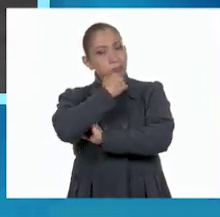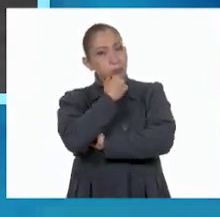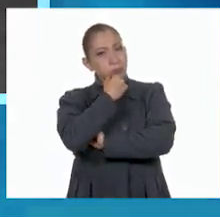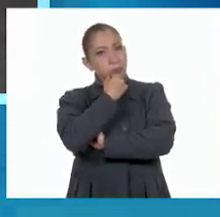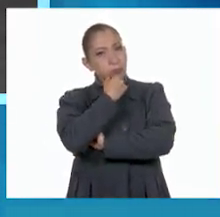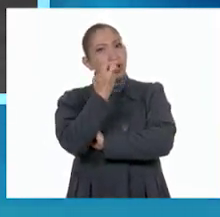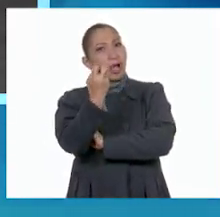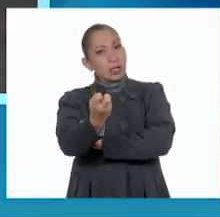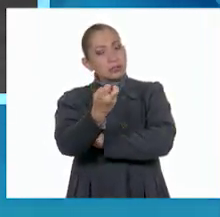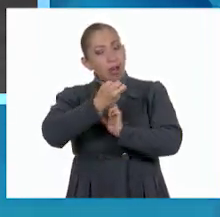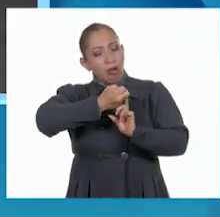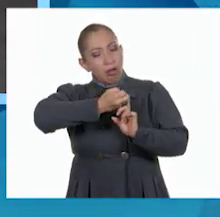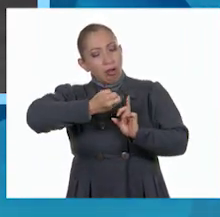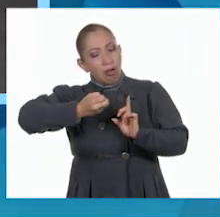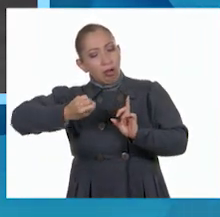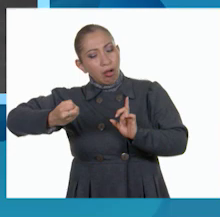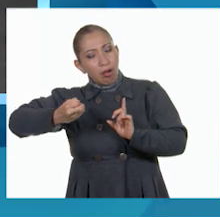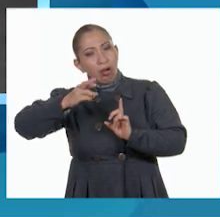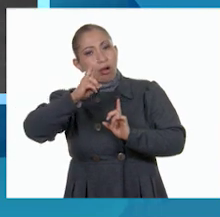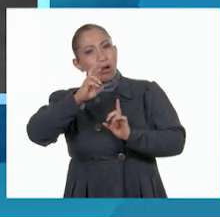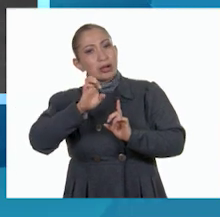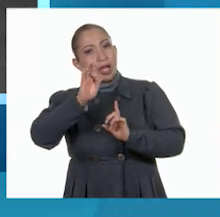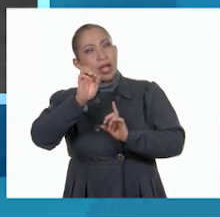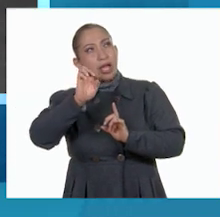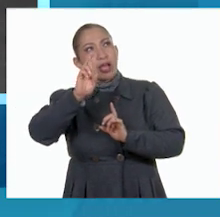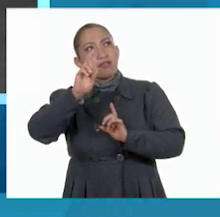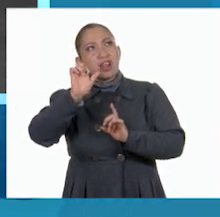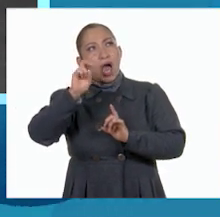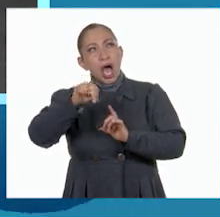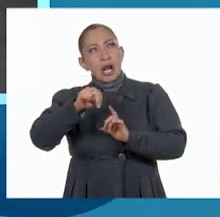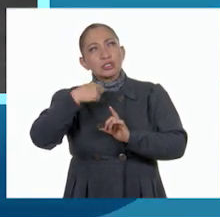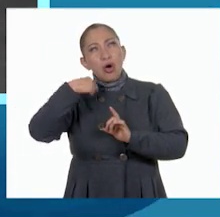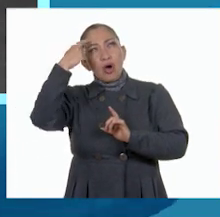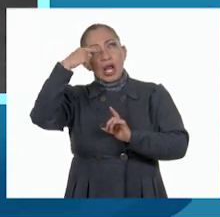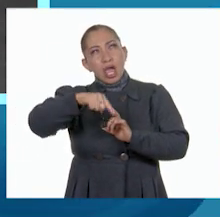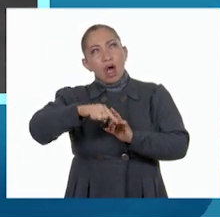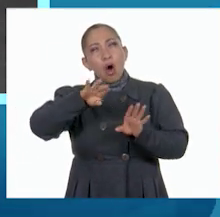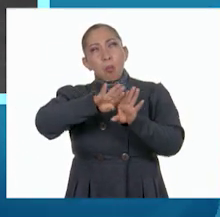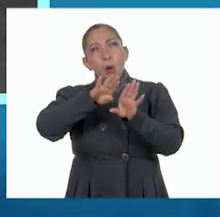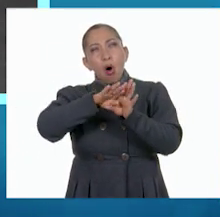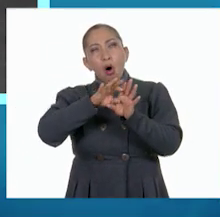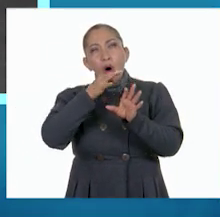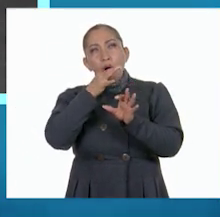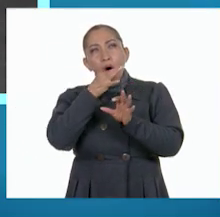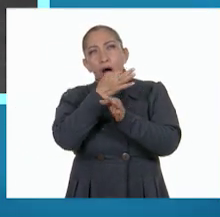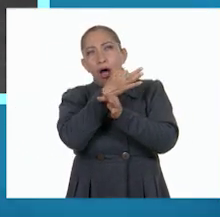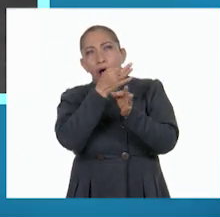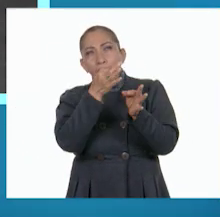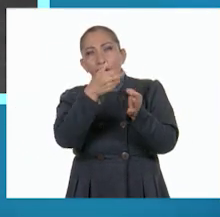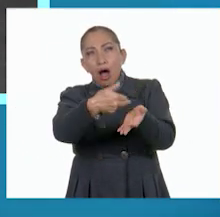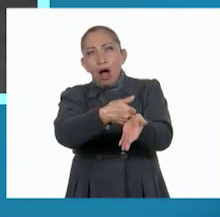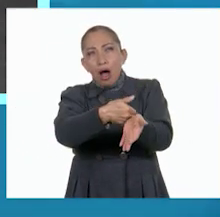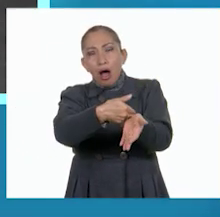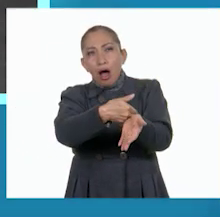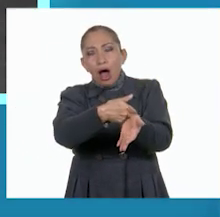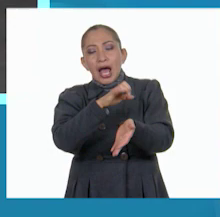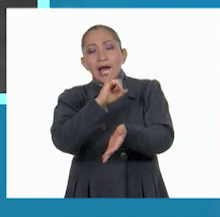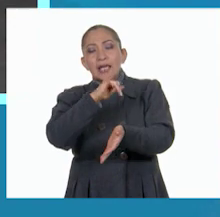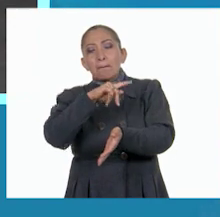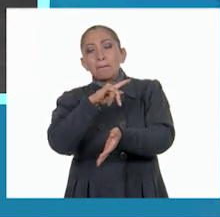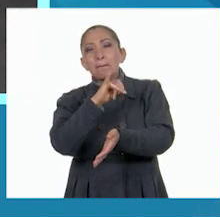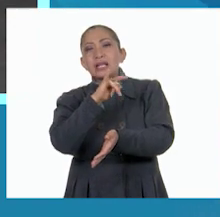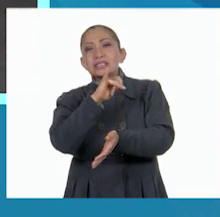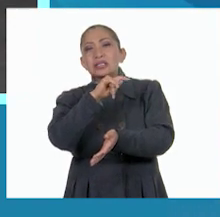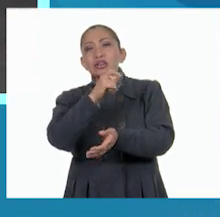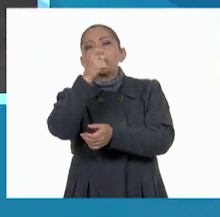En este refrán, yo creo que el mensaje implícito se refiere a las